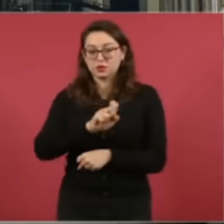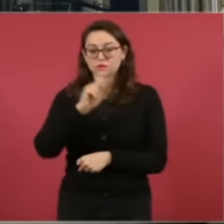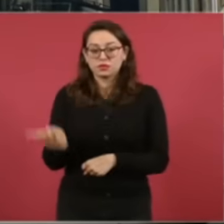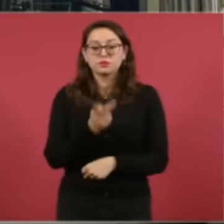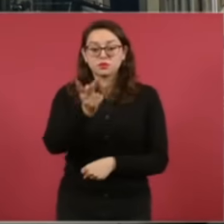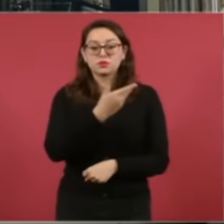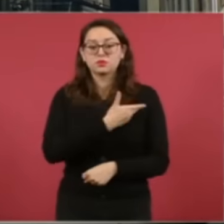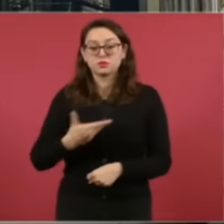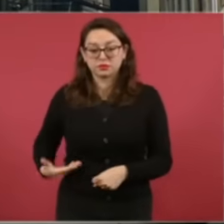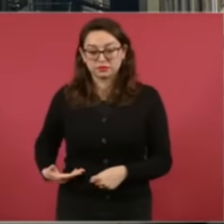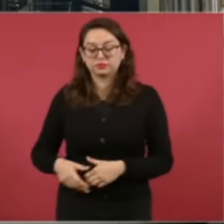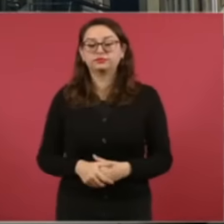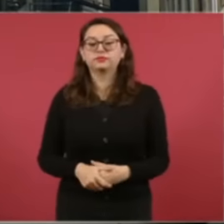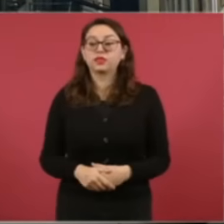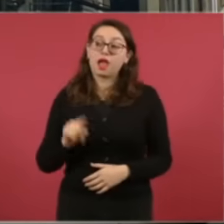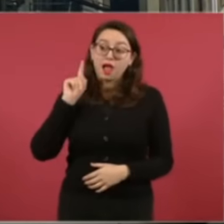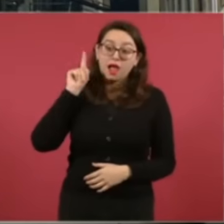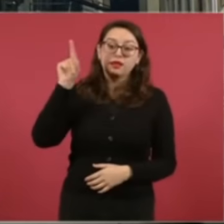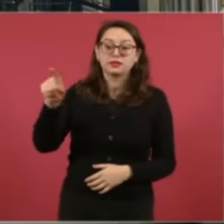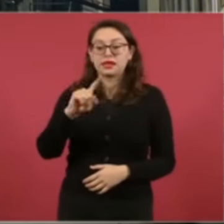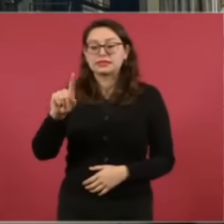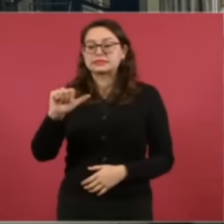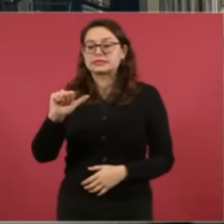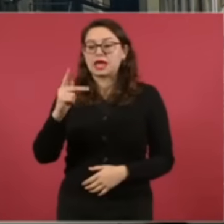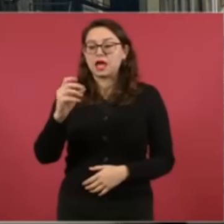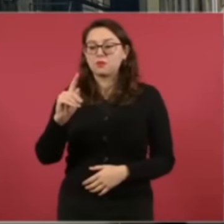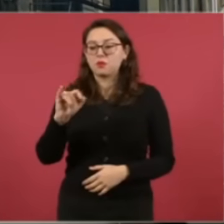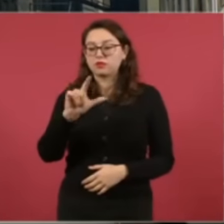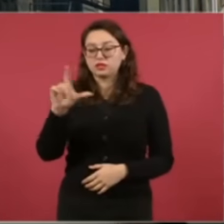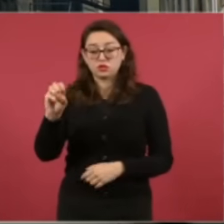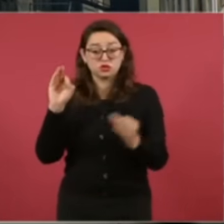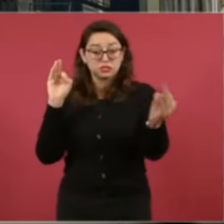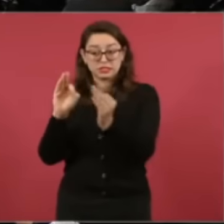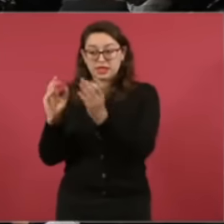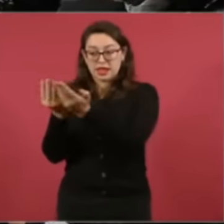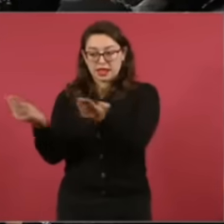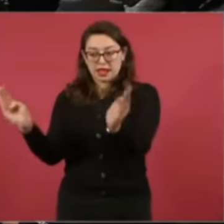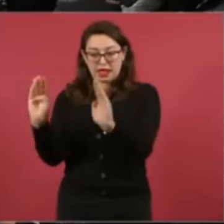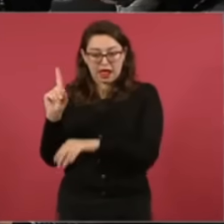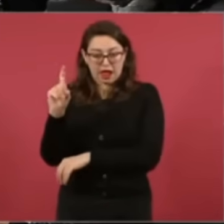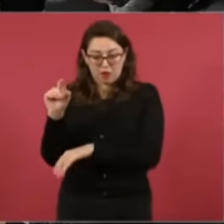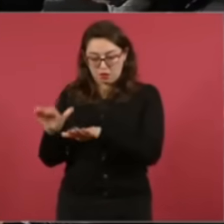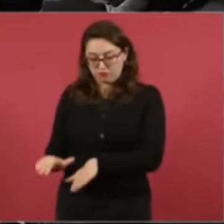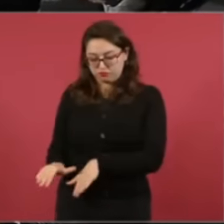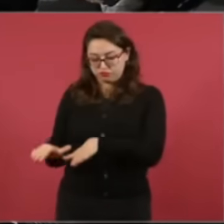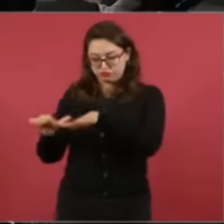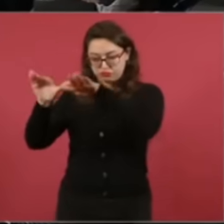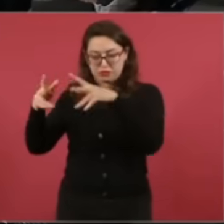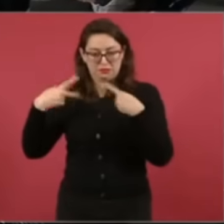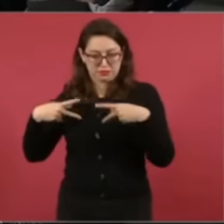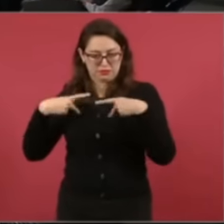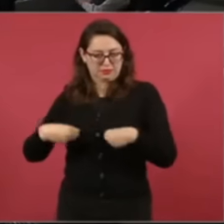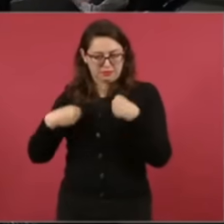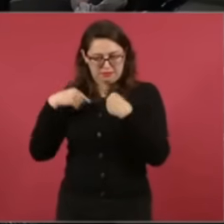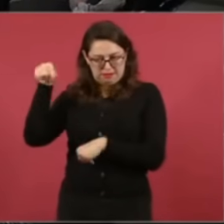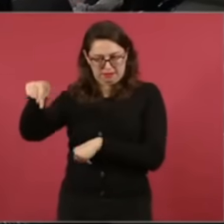He estado platicando con las gentes del Zapotillo, de la presa del Zapotillo, Palmarejo, la gente de ahí. Ellos están muy